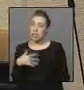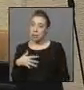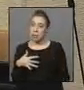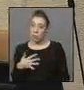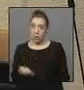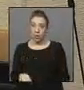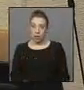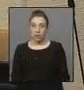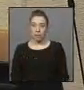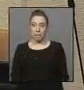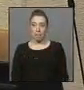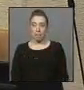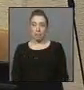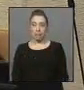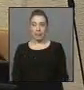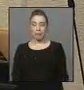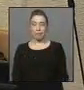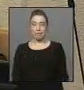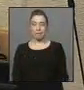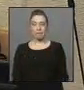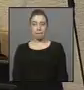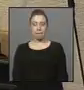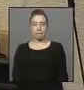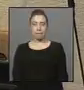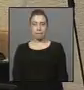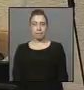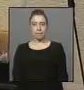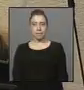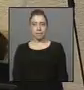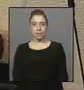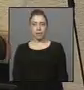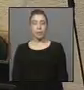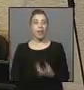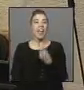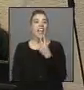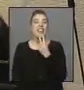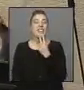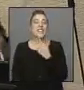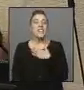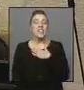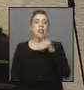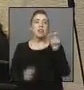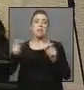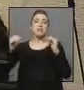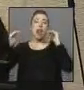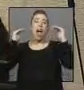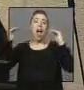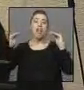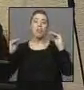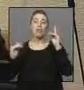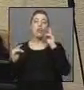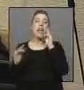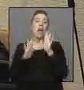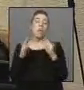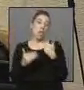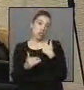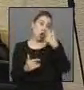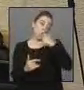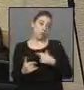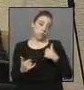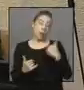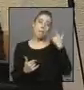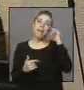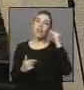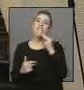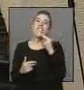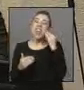mismo, por supuesto, porque la vida de los adultos depende de nosotros mismos, pero la